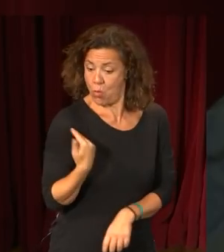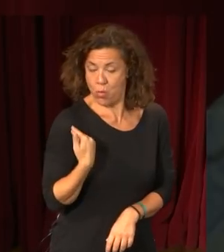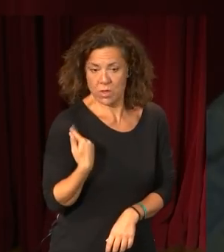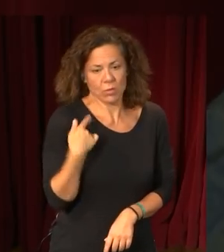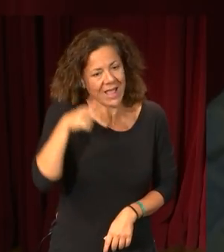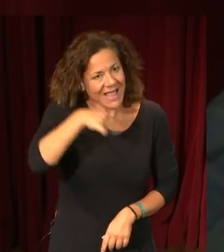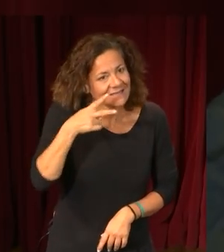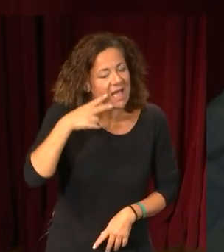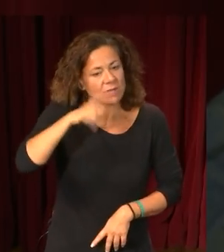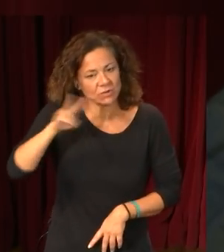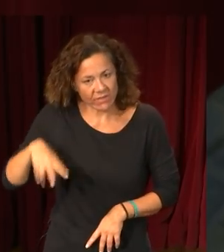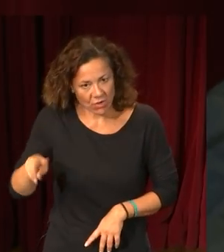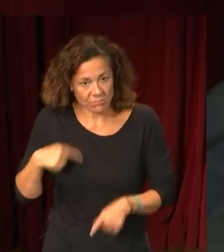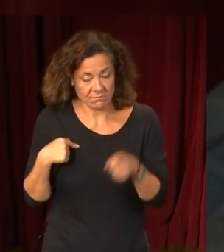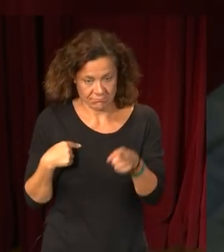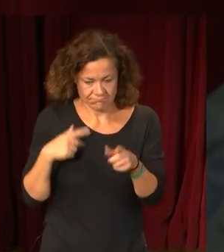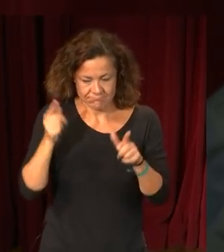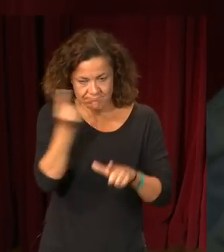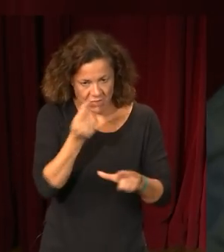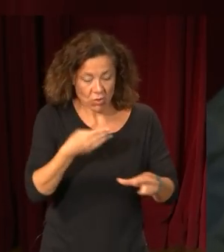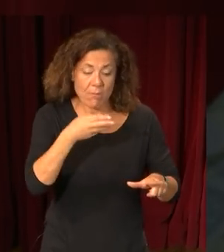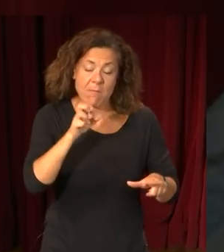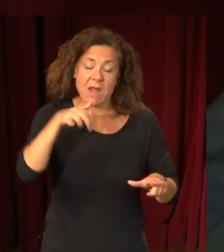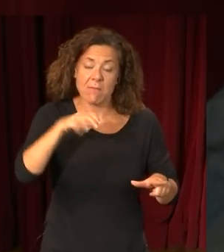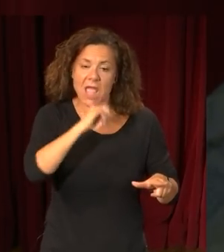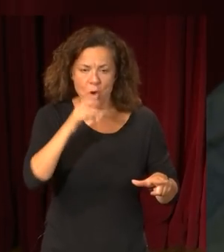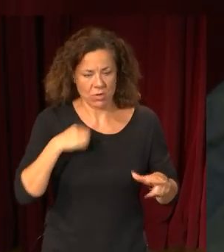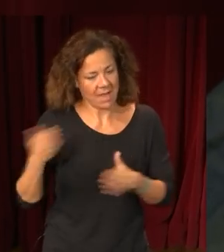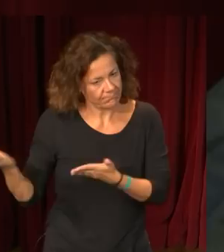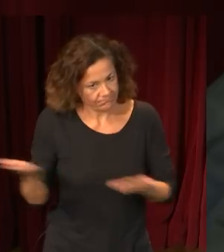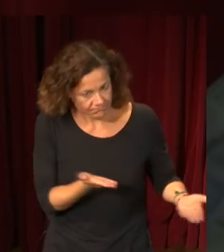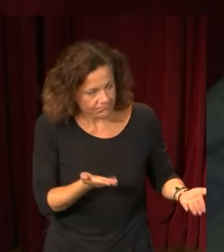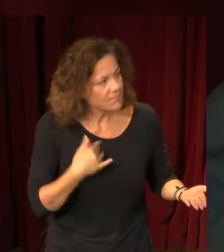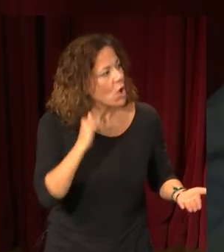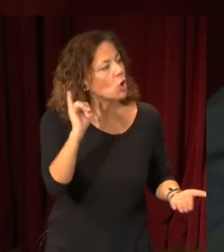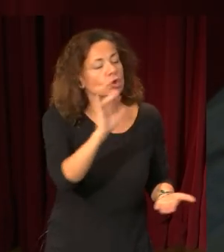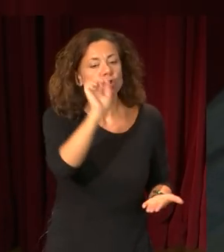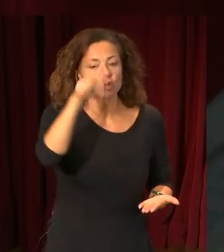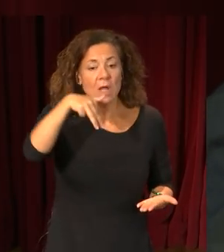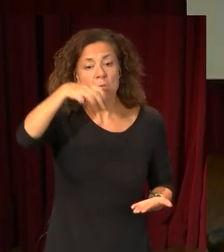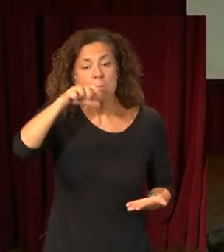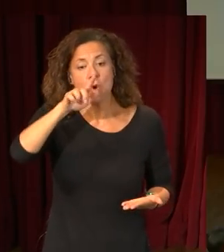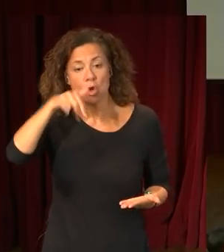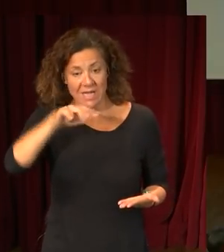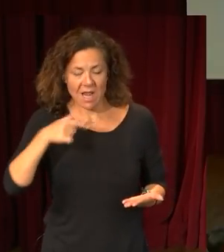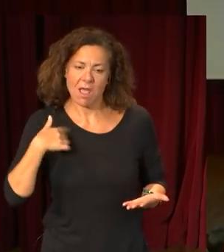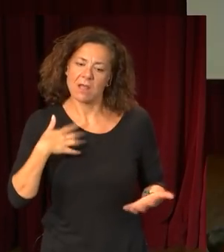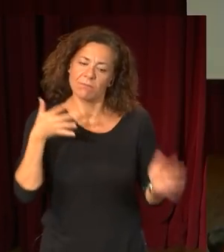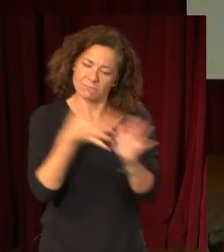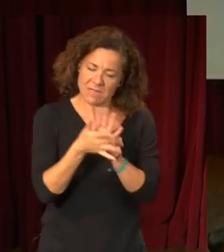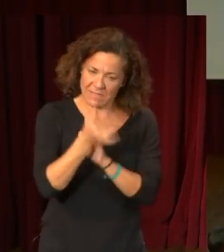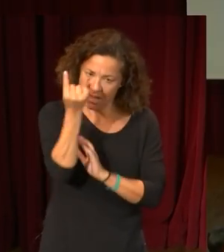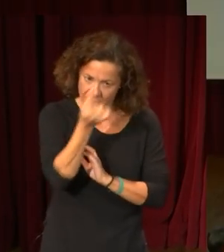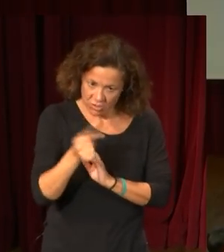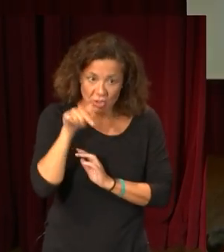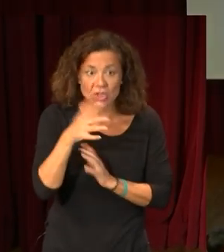magnífica exposición de bartolomeo en el mejor no digo más les dejo con el joan molina que les va a hablar de bartolomé bermejo y el arte de pintar muchas